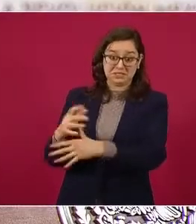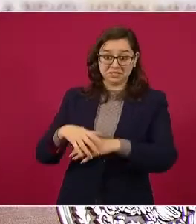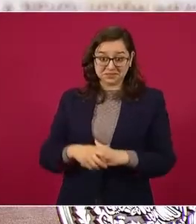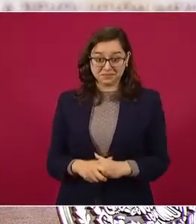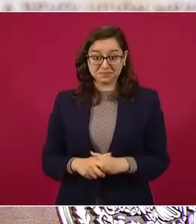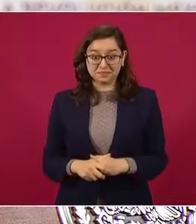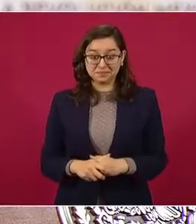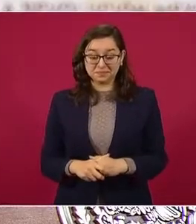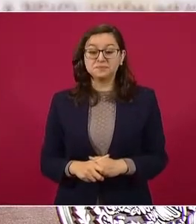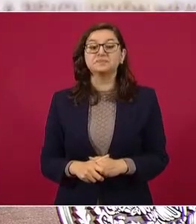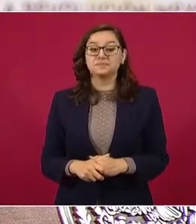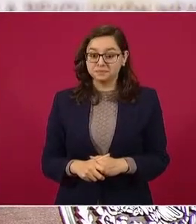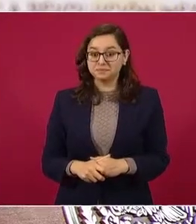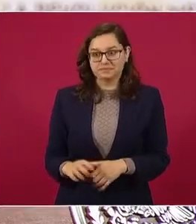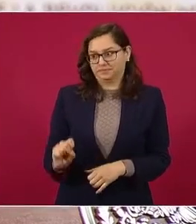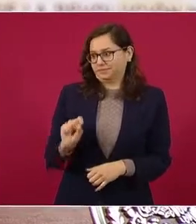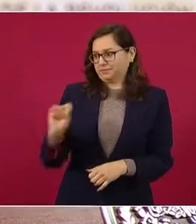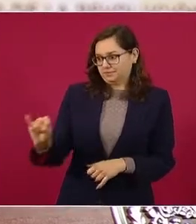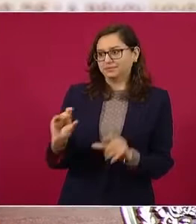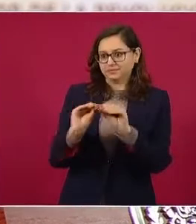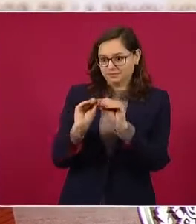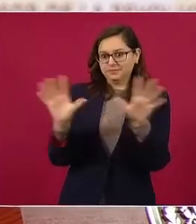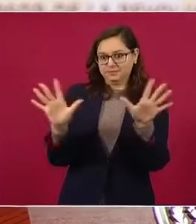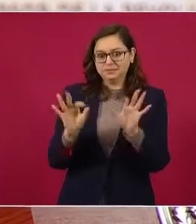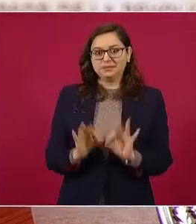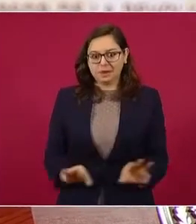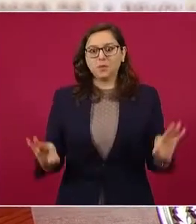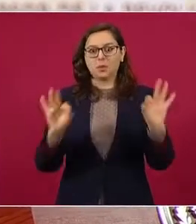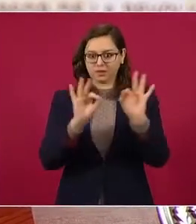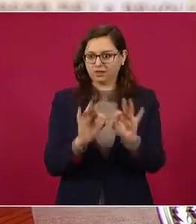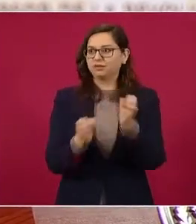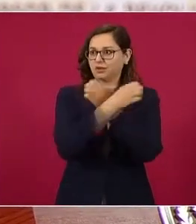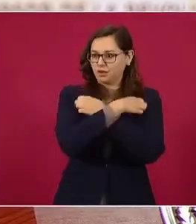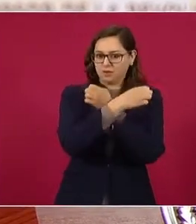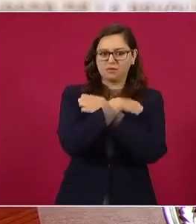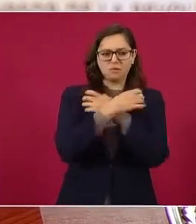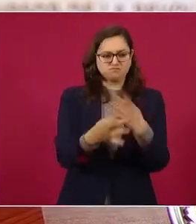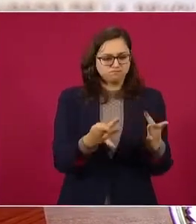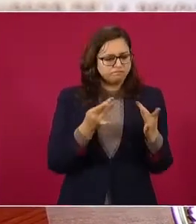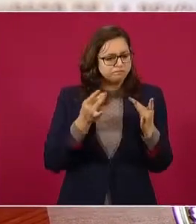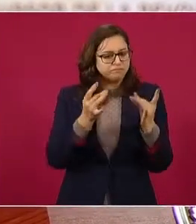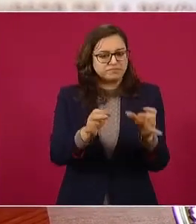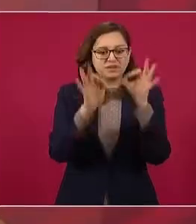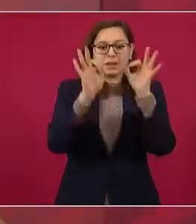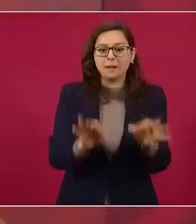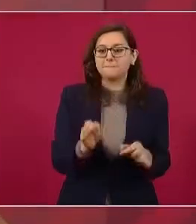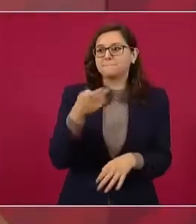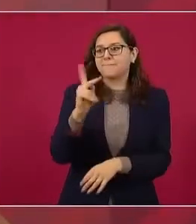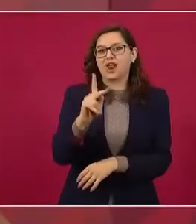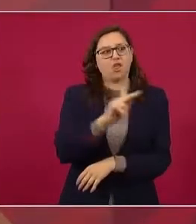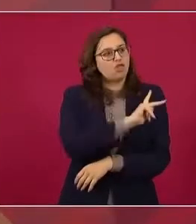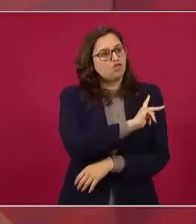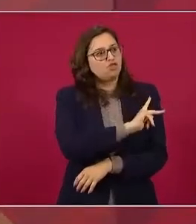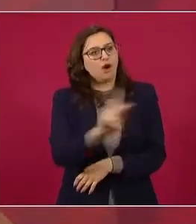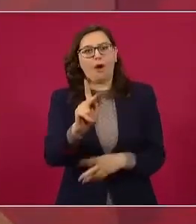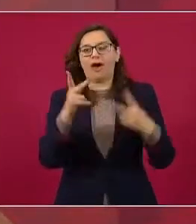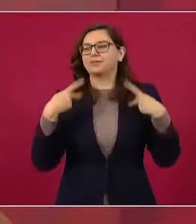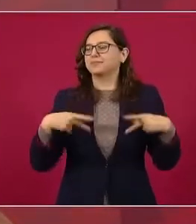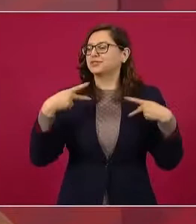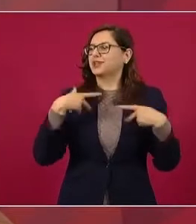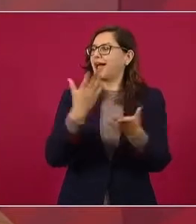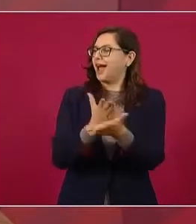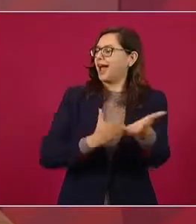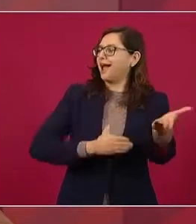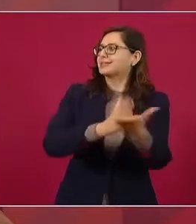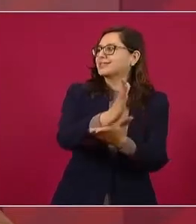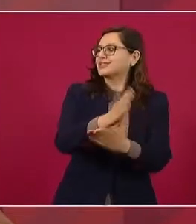Claro que queremos educación de calidad, pero también queremos que todos tengan acceso a la